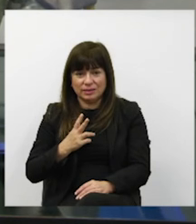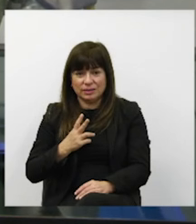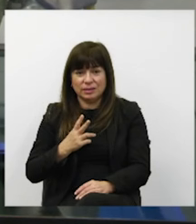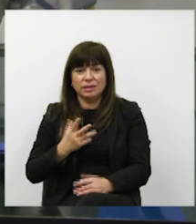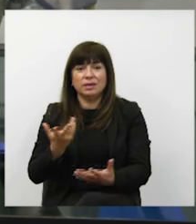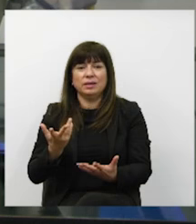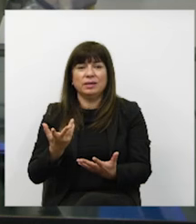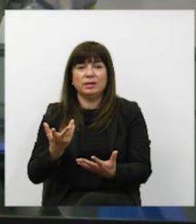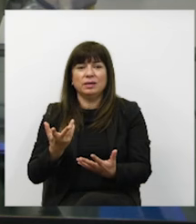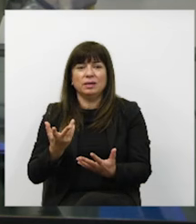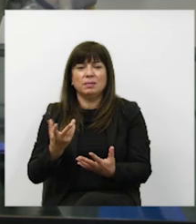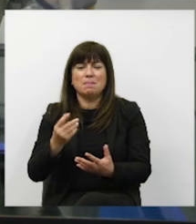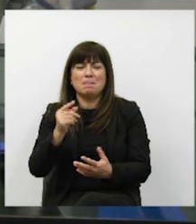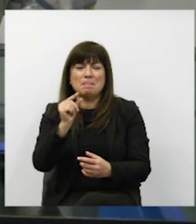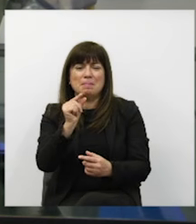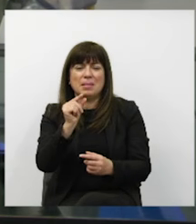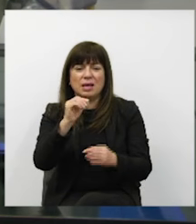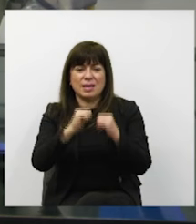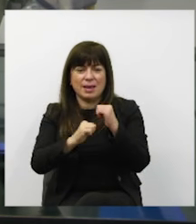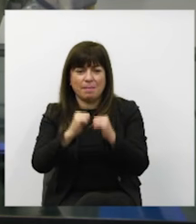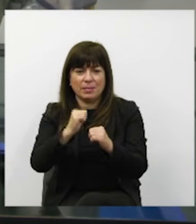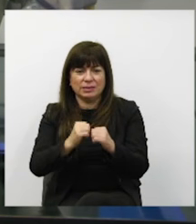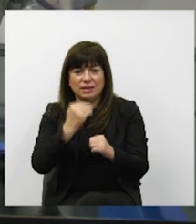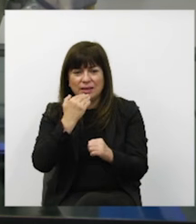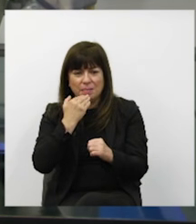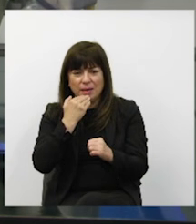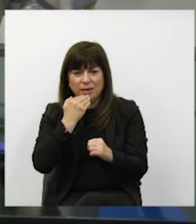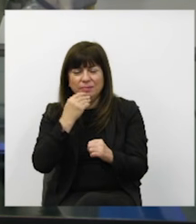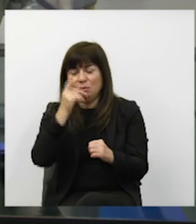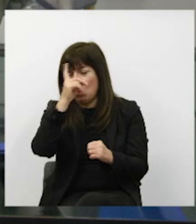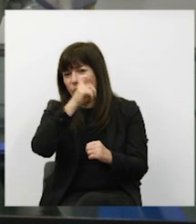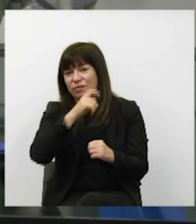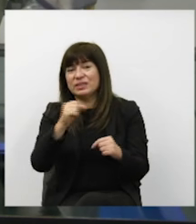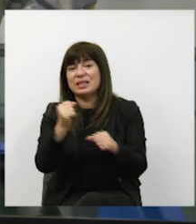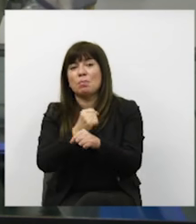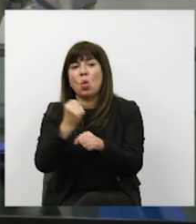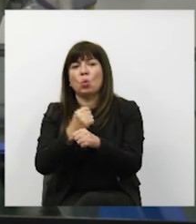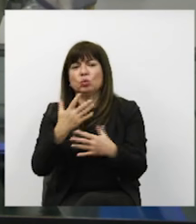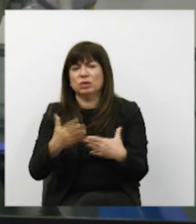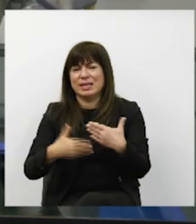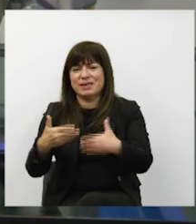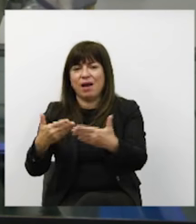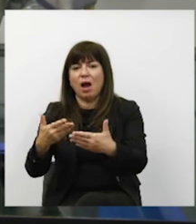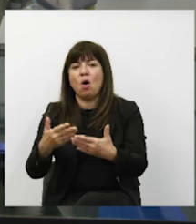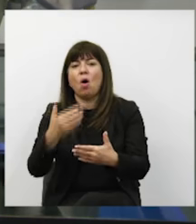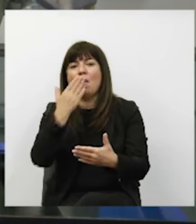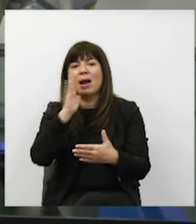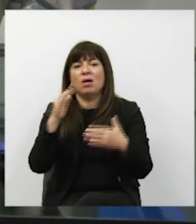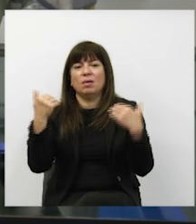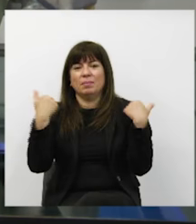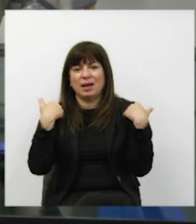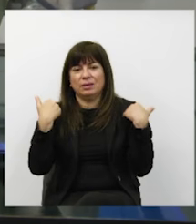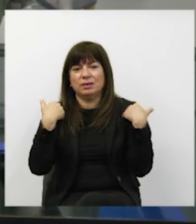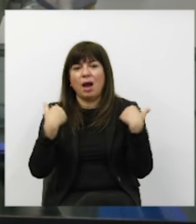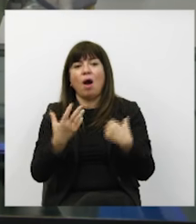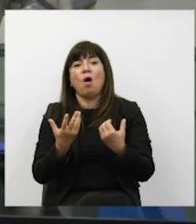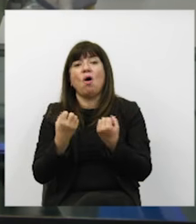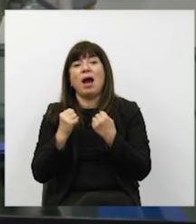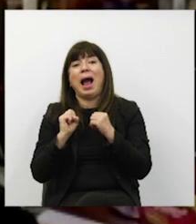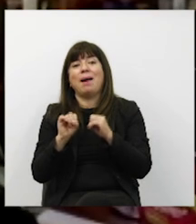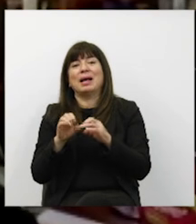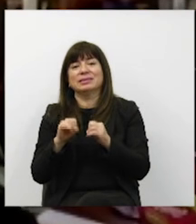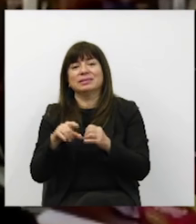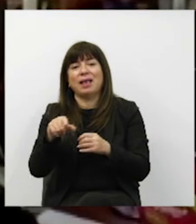muy pequeñas, hay microempresas, es muy difícil que sean productivas o que adopten mejores prácticas o que tengan una capacidad